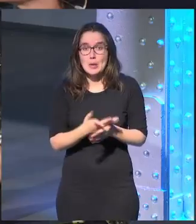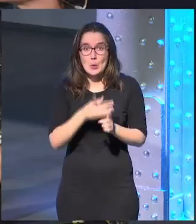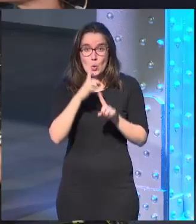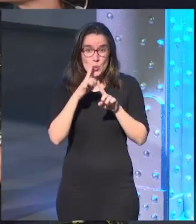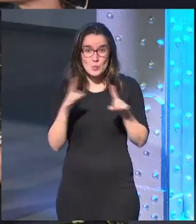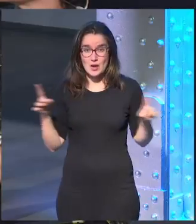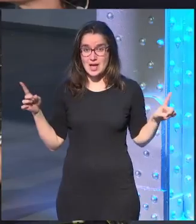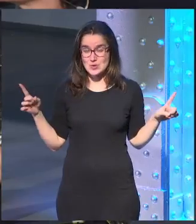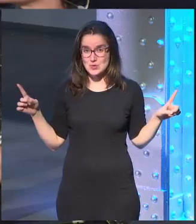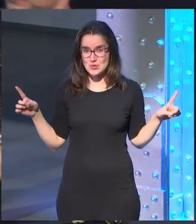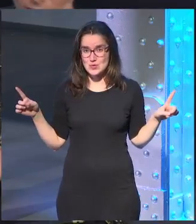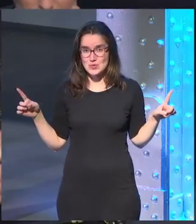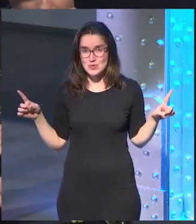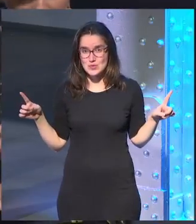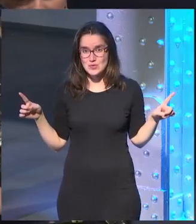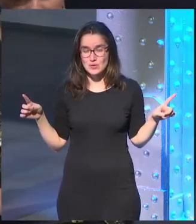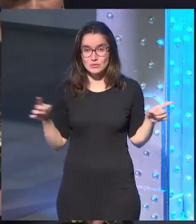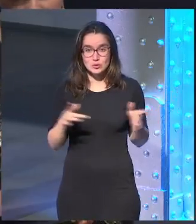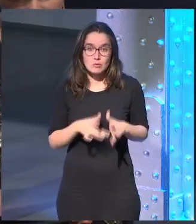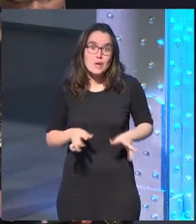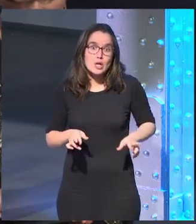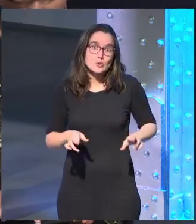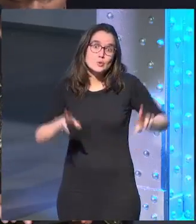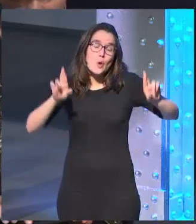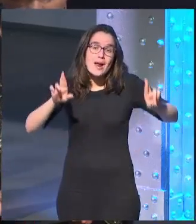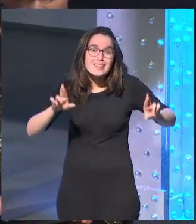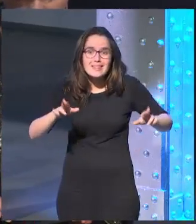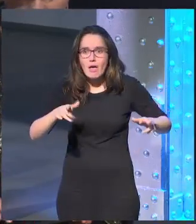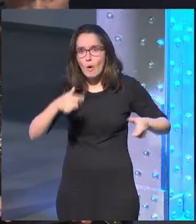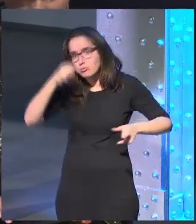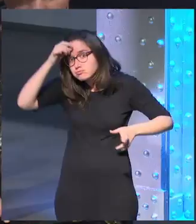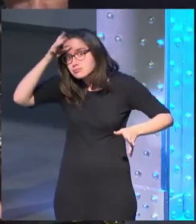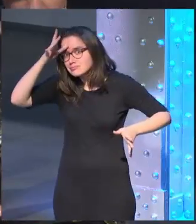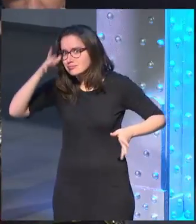año tuve la suerte